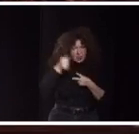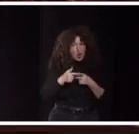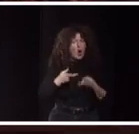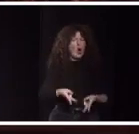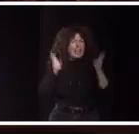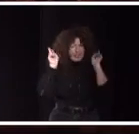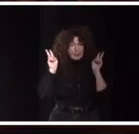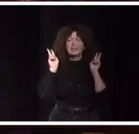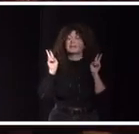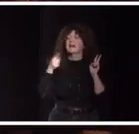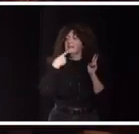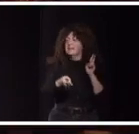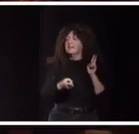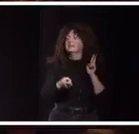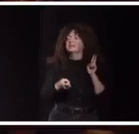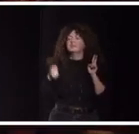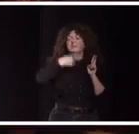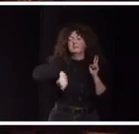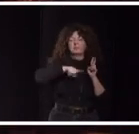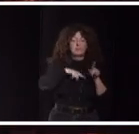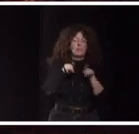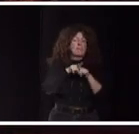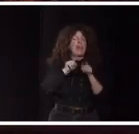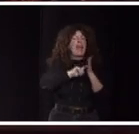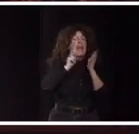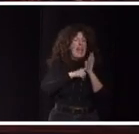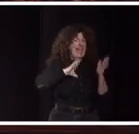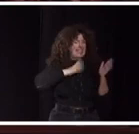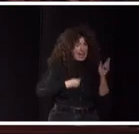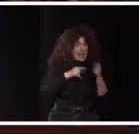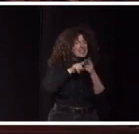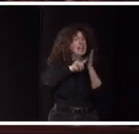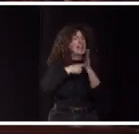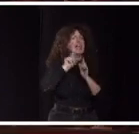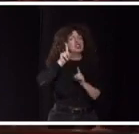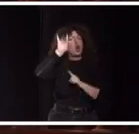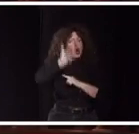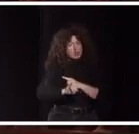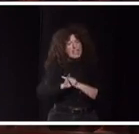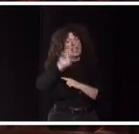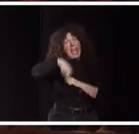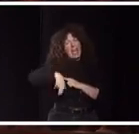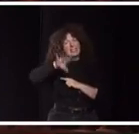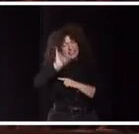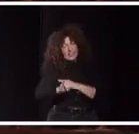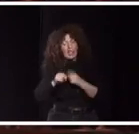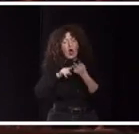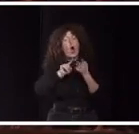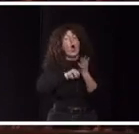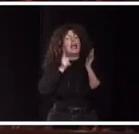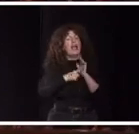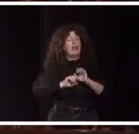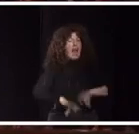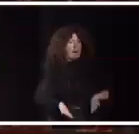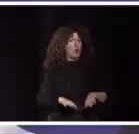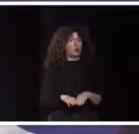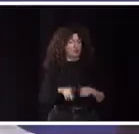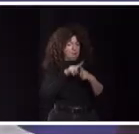con leyes que se van a recordar, como la ley trans, la ley solo sí o sí, o la ley del aborto. Muchas gracias, Irene Montero.